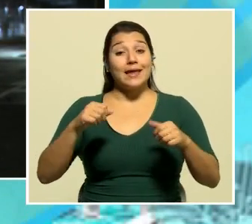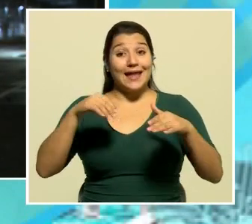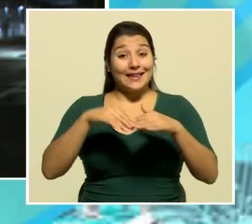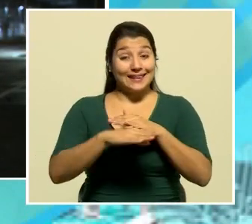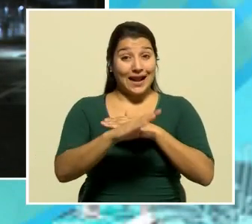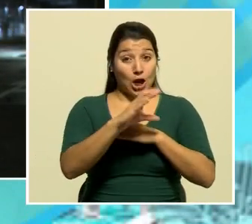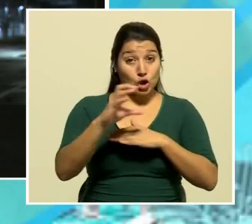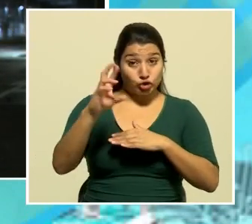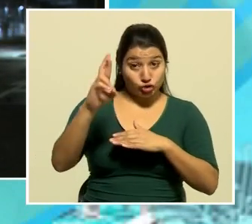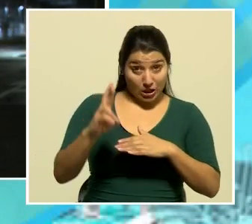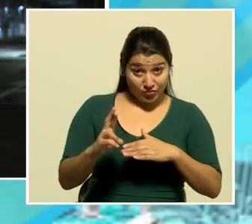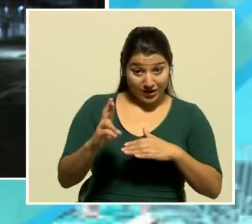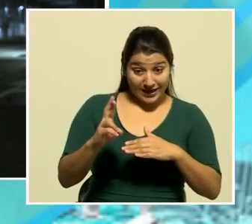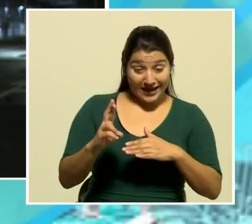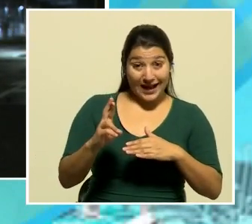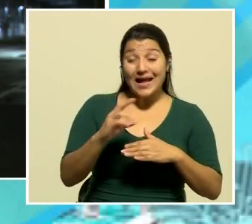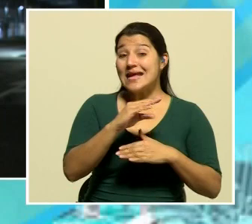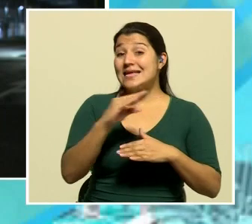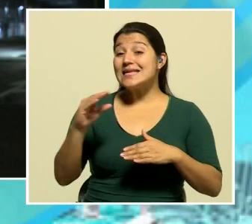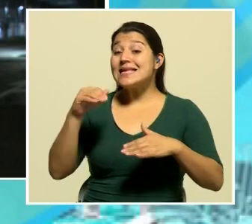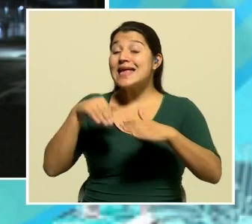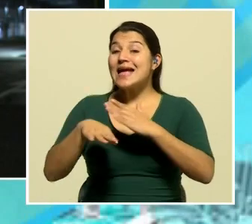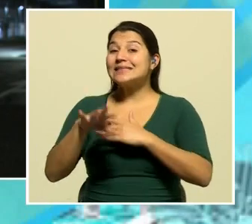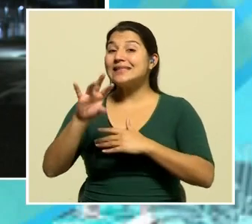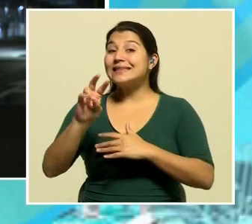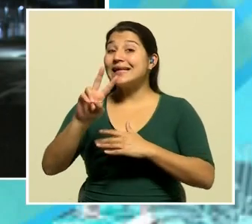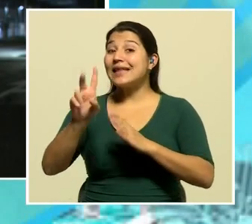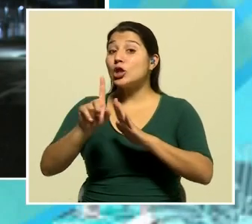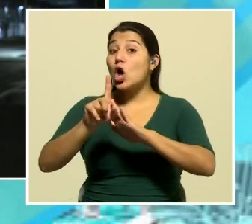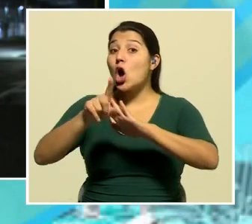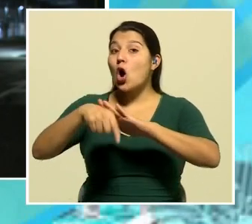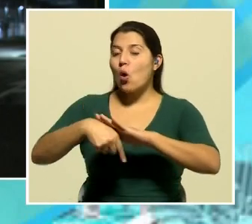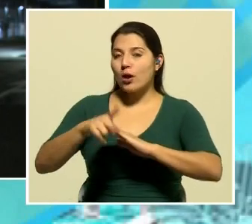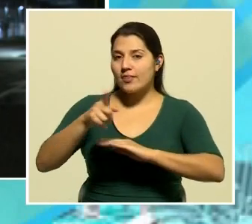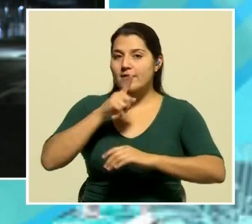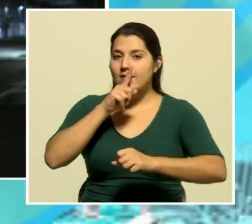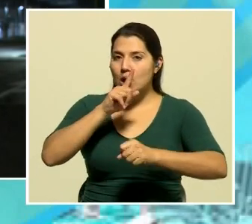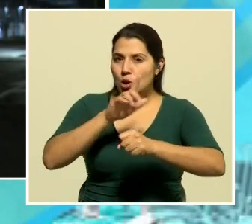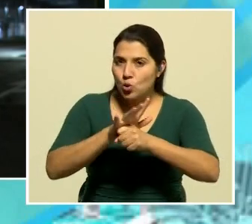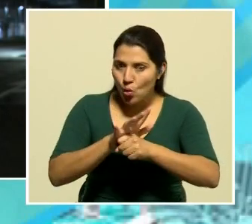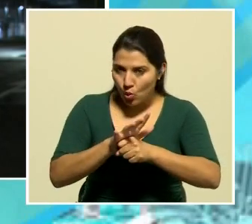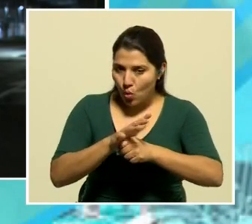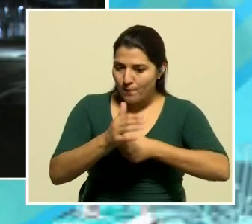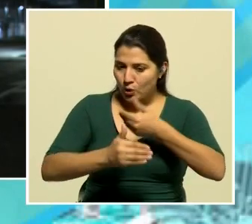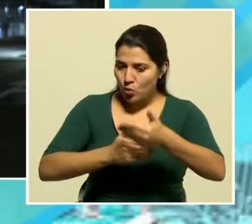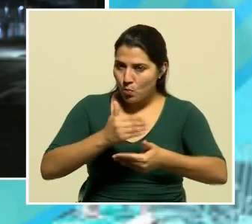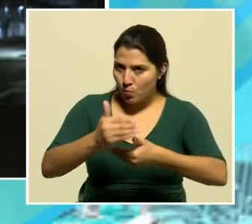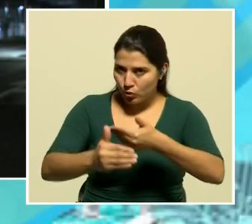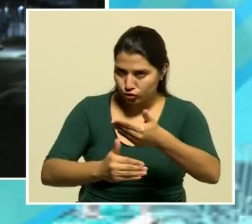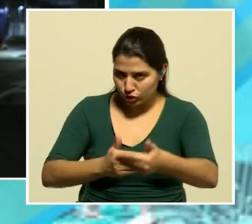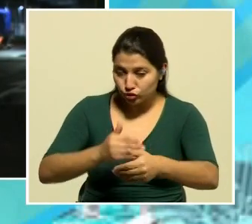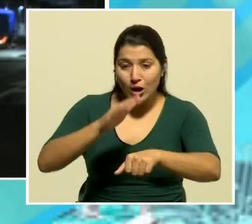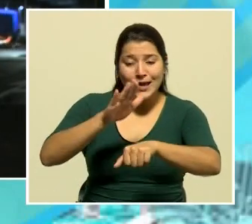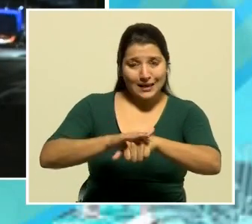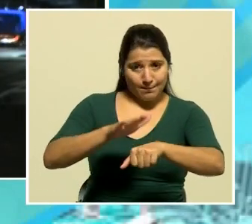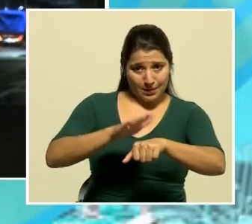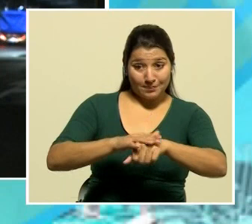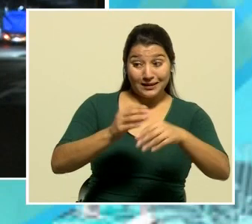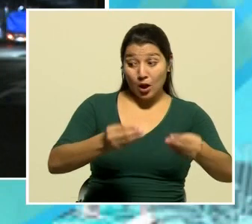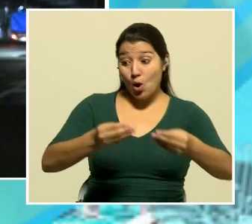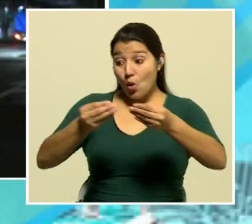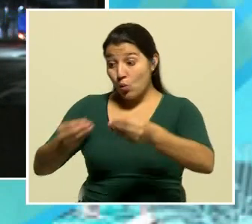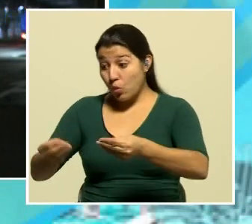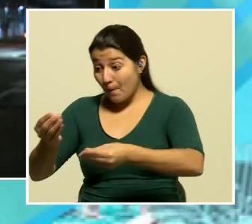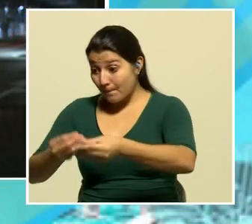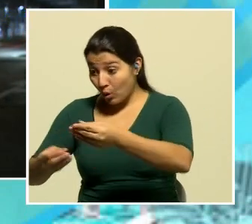y en 72 horas deberán cumplir un protocolo que les permitirá descargar mercancía, descansar, cargar